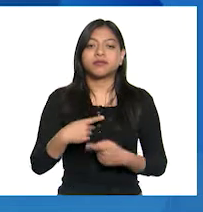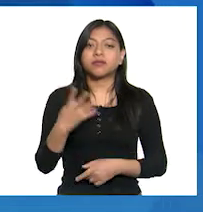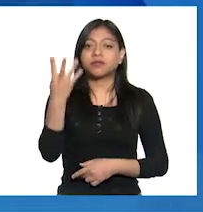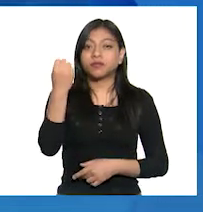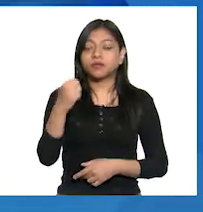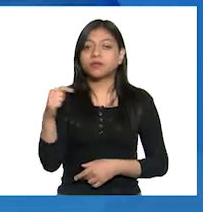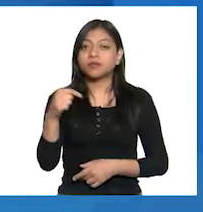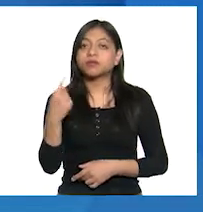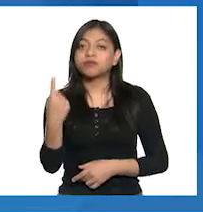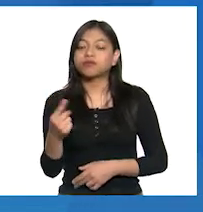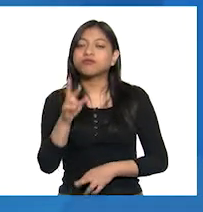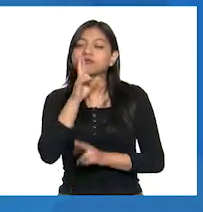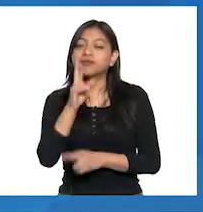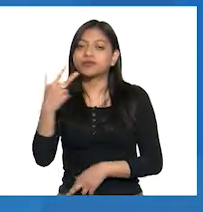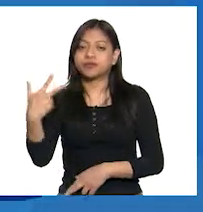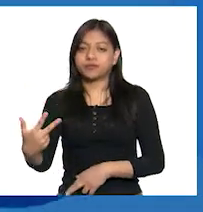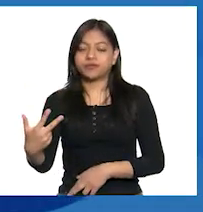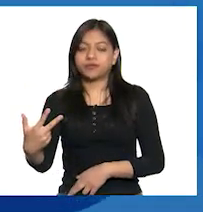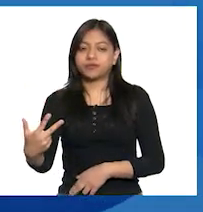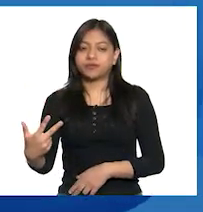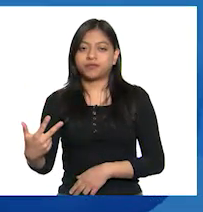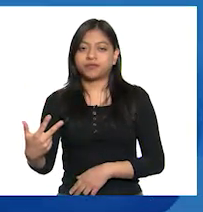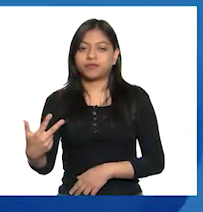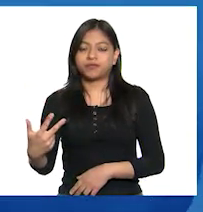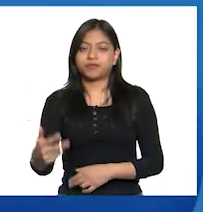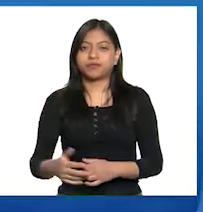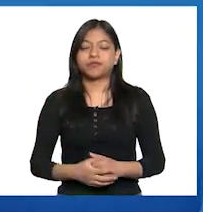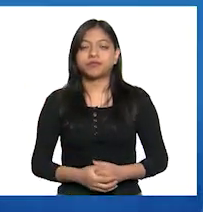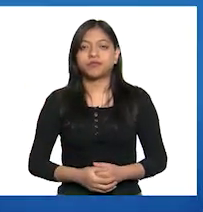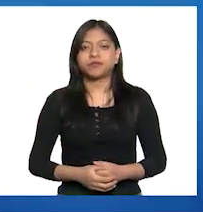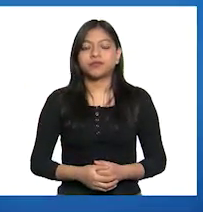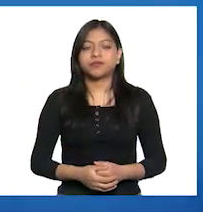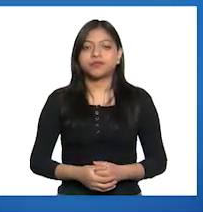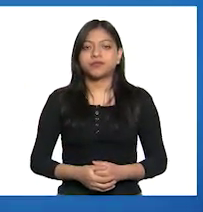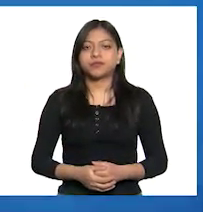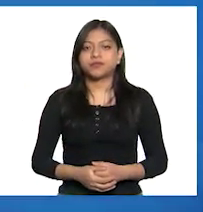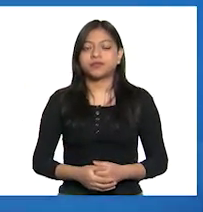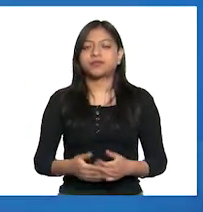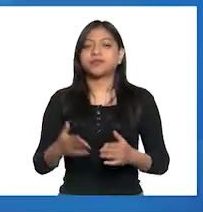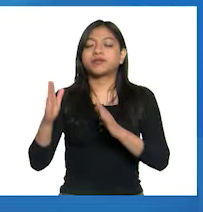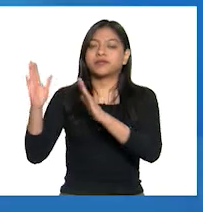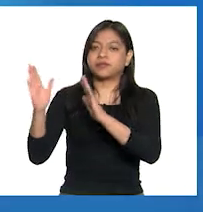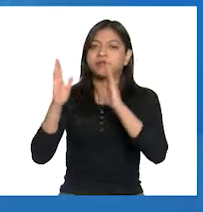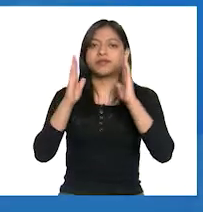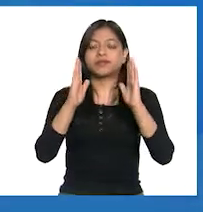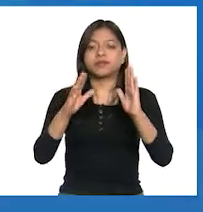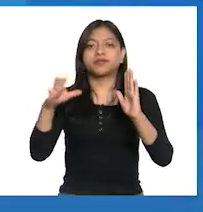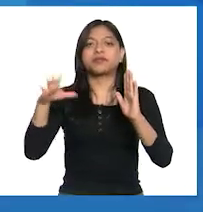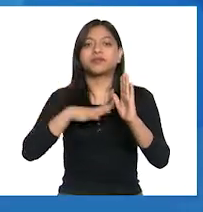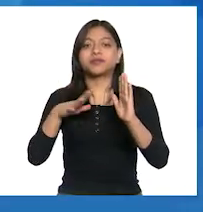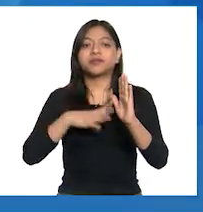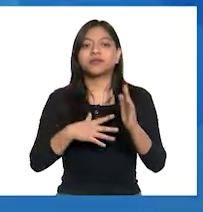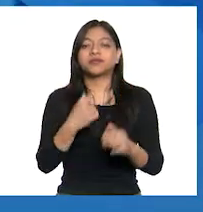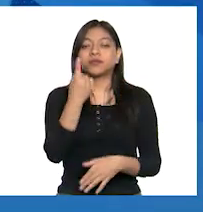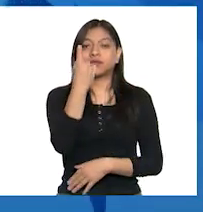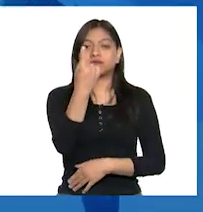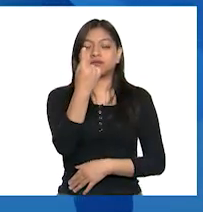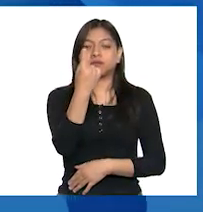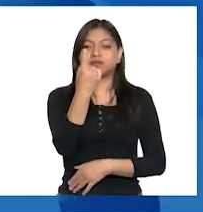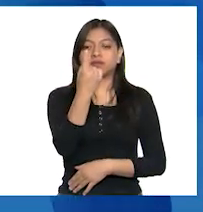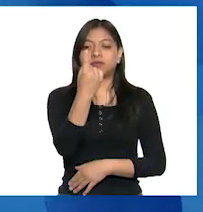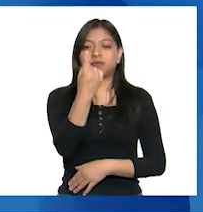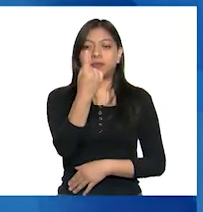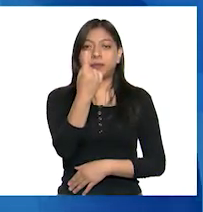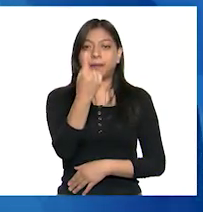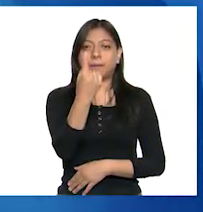1, 8. Muy bien, ponemos 8. Ahora tenemos solamente 1